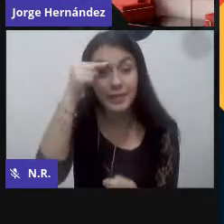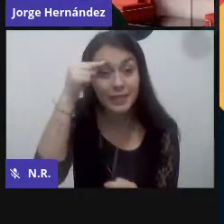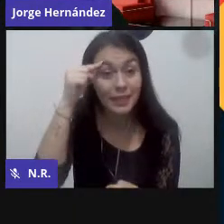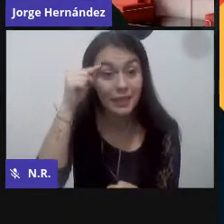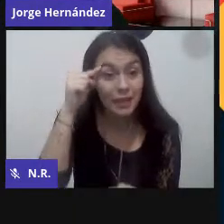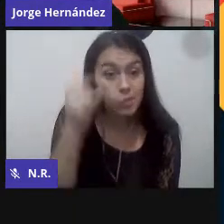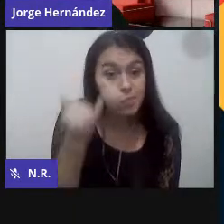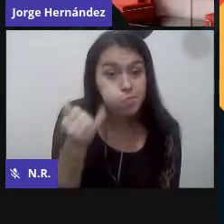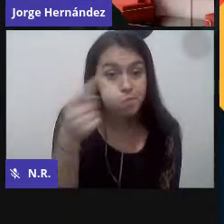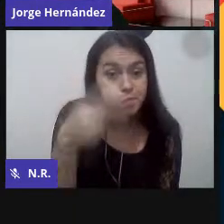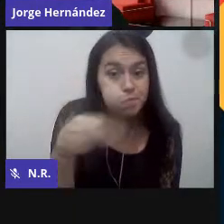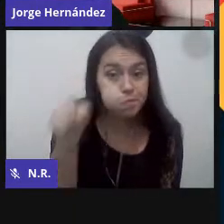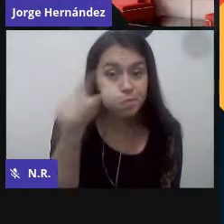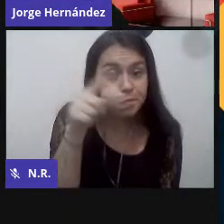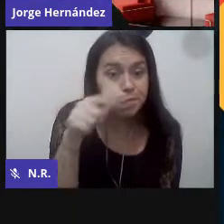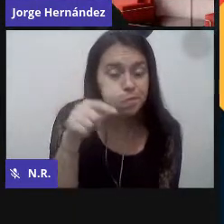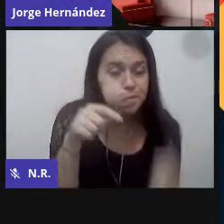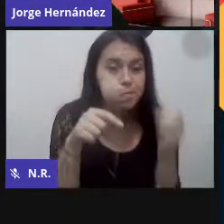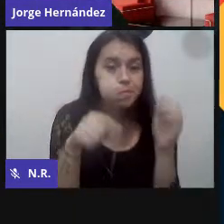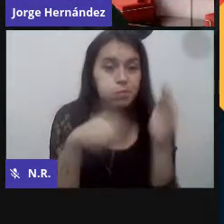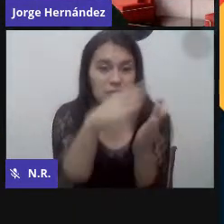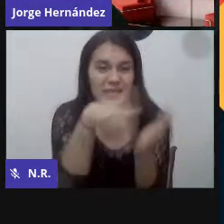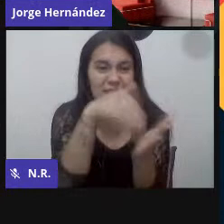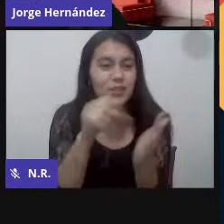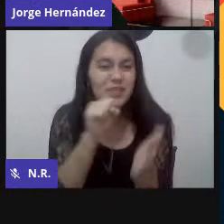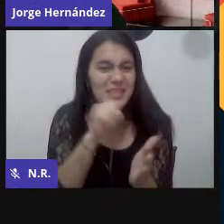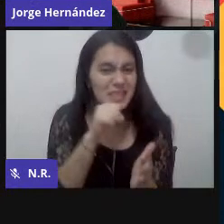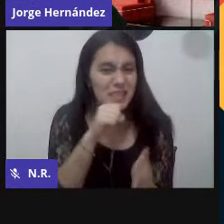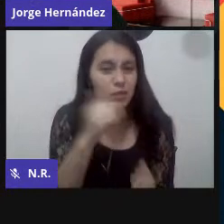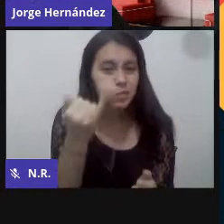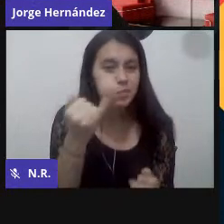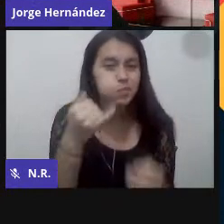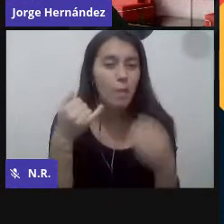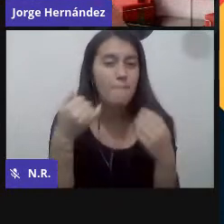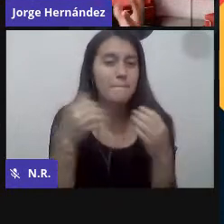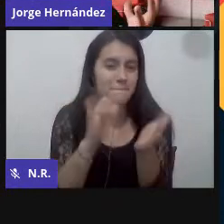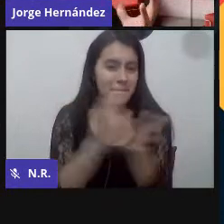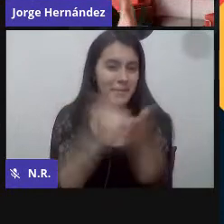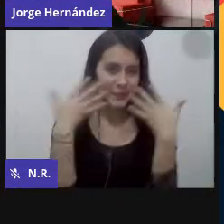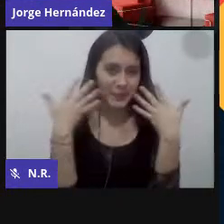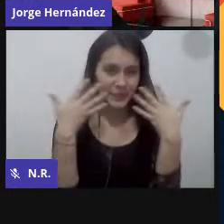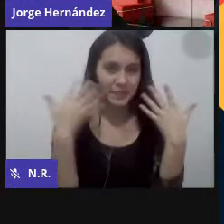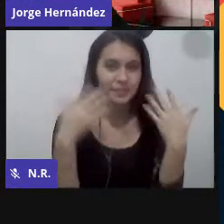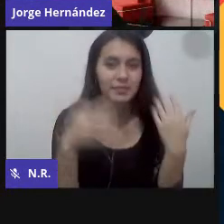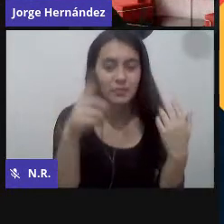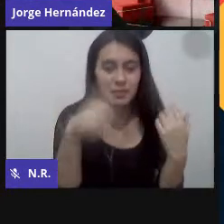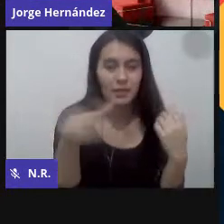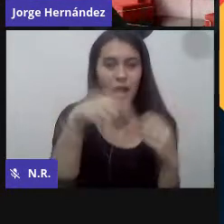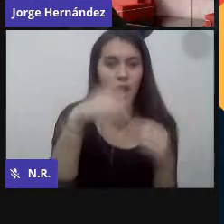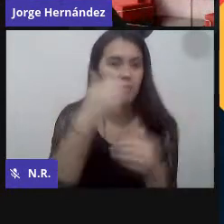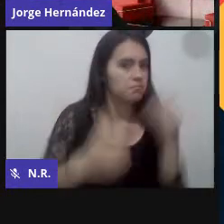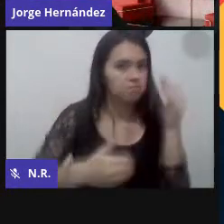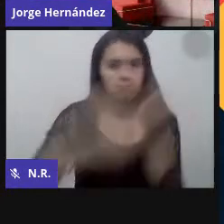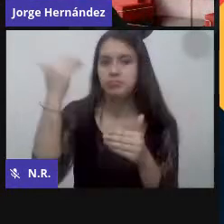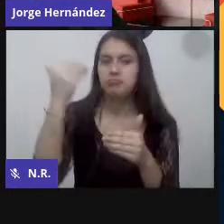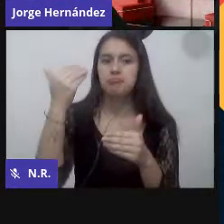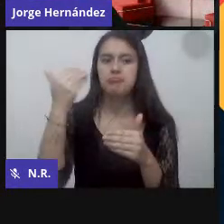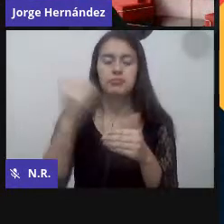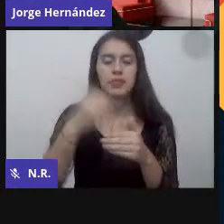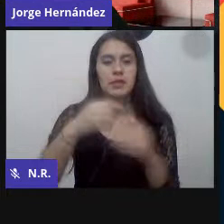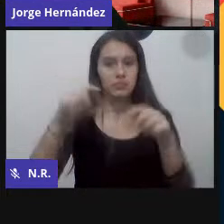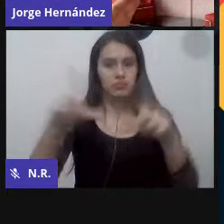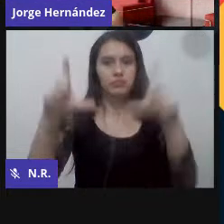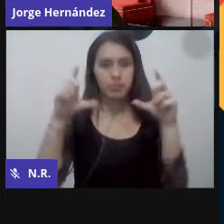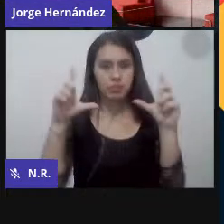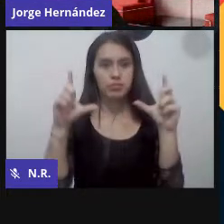negro con una figura ahí como anaranjada, es un gato. Entonces ahí de una vez está activando lo que es la cámara. Cuando mi